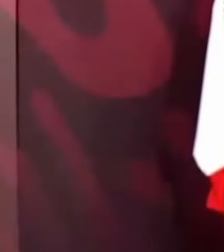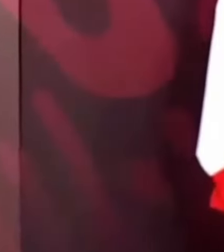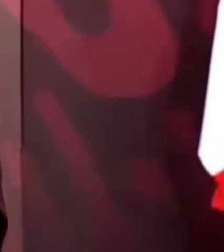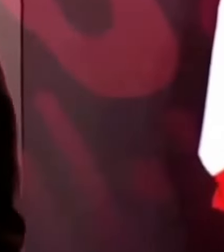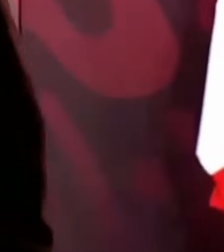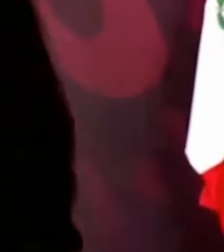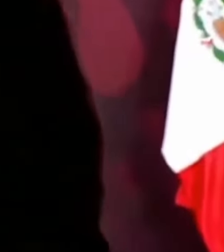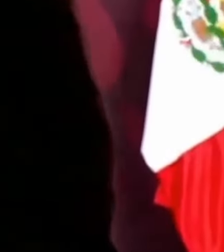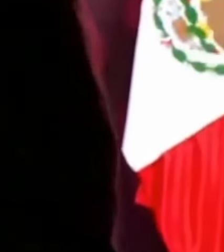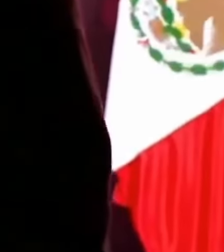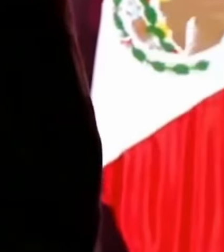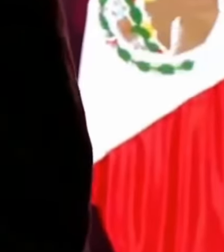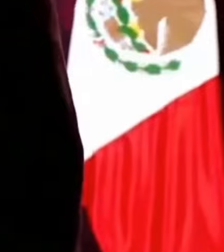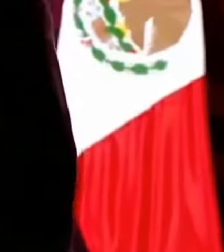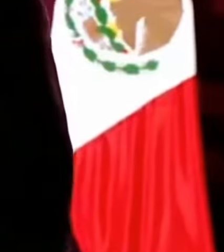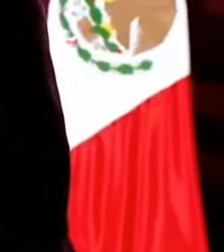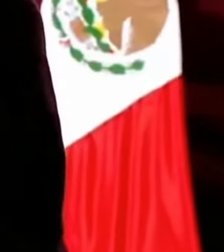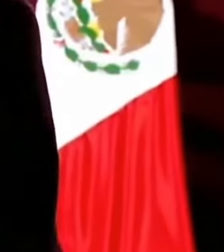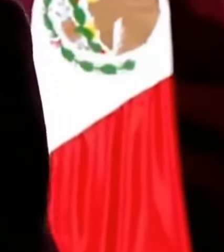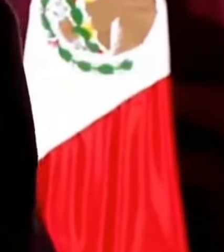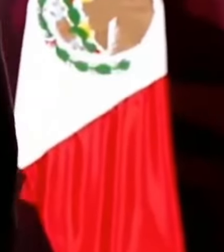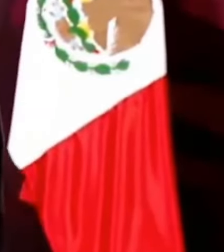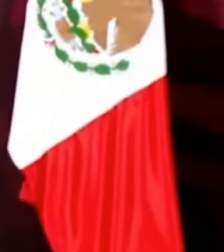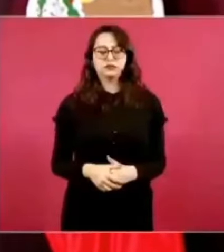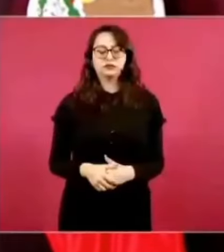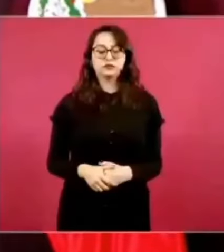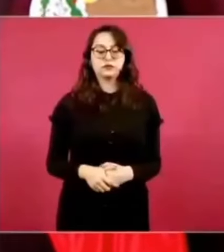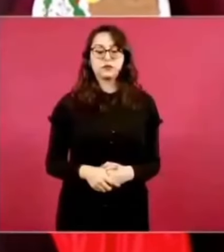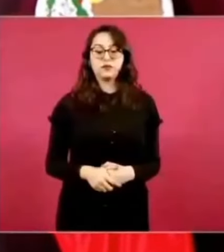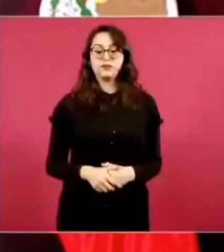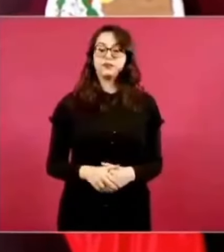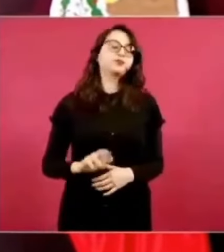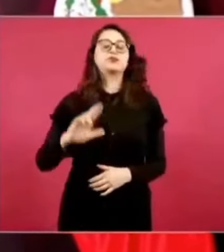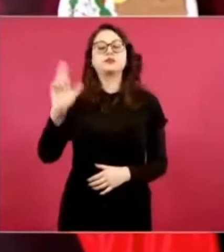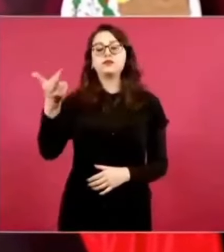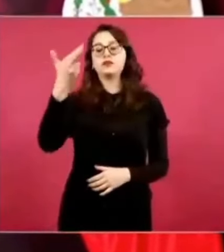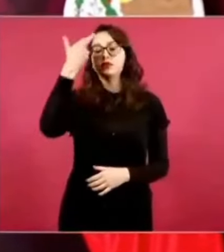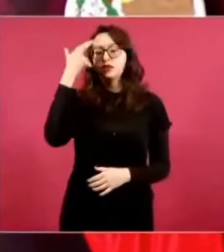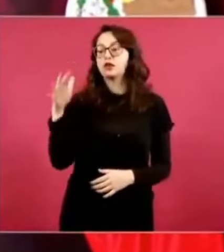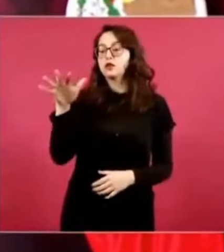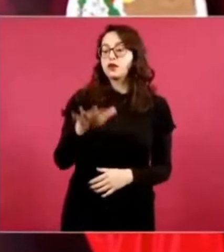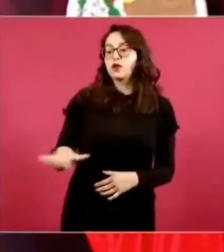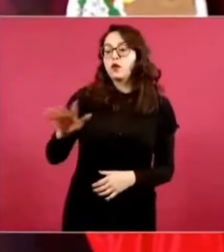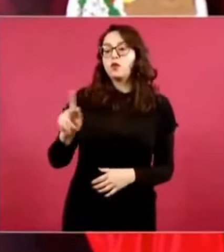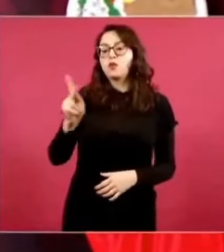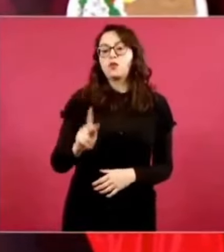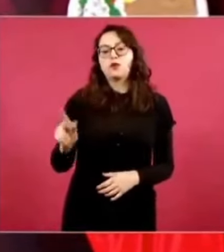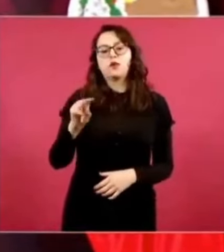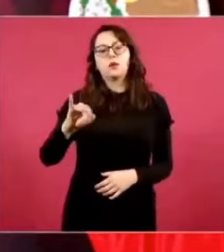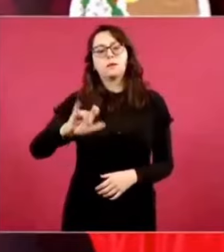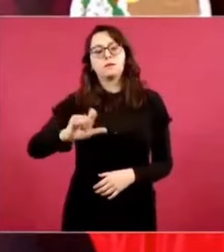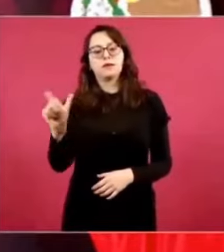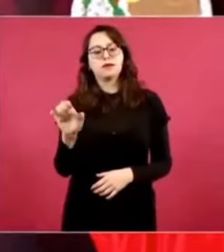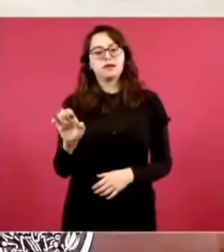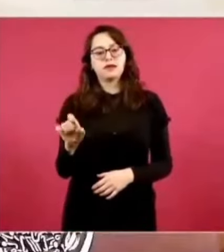informaban en sus asambleas comunitarias, democráticas, que llevaban no sé cuántos